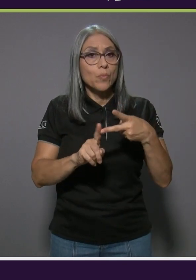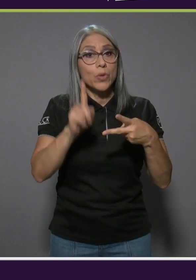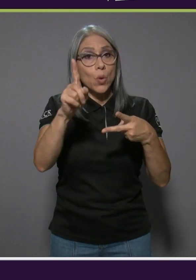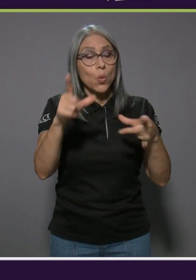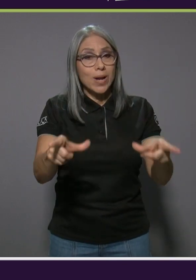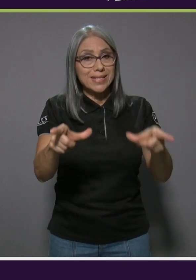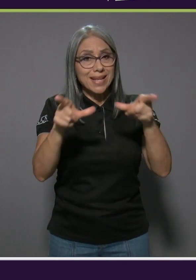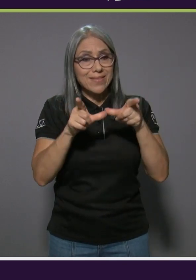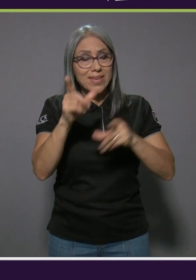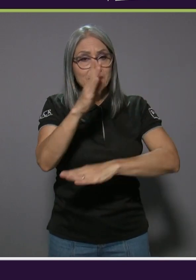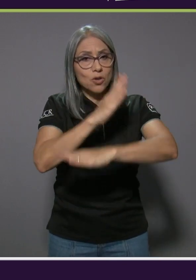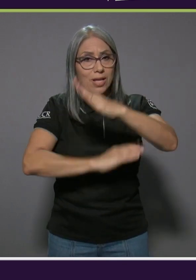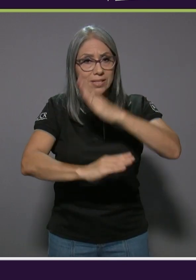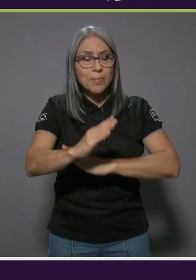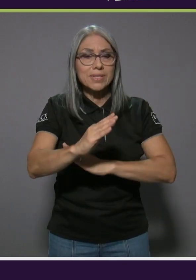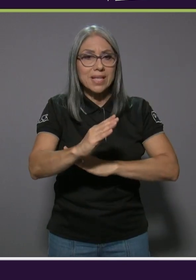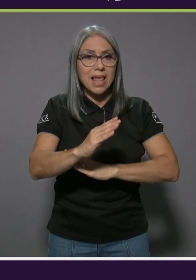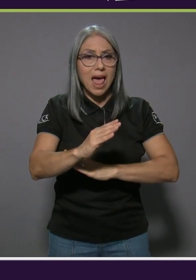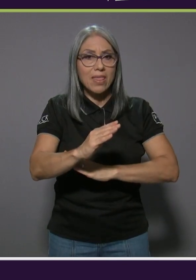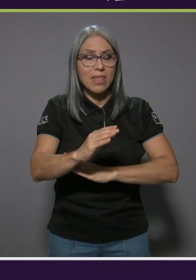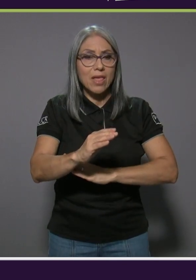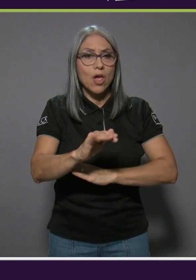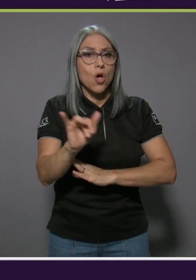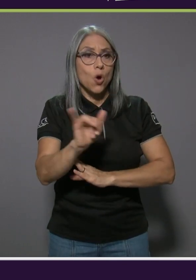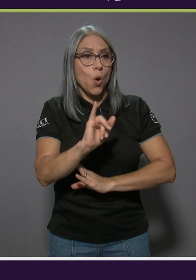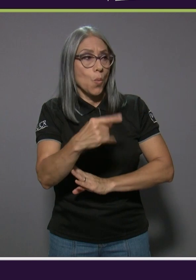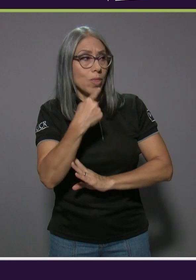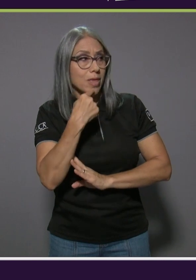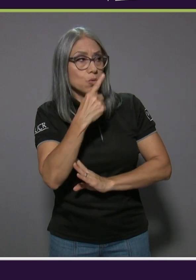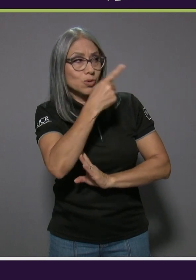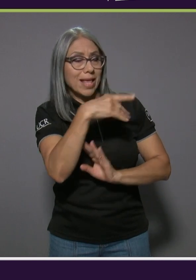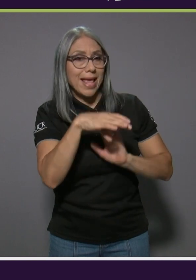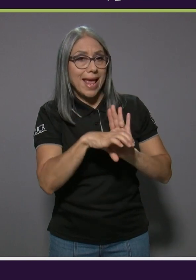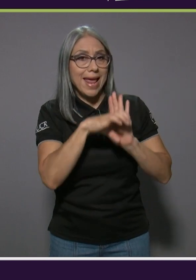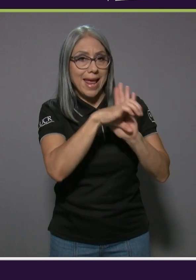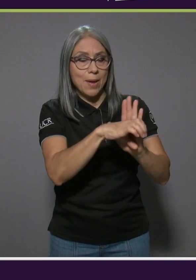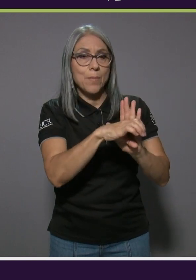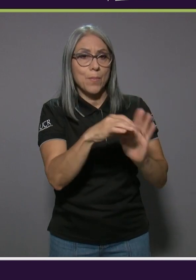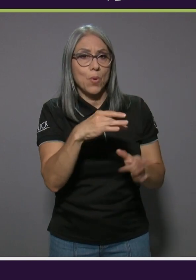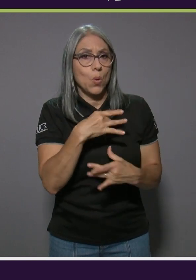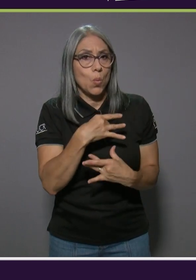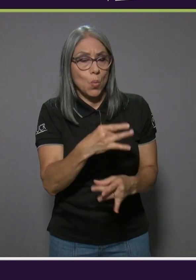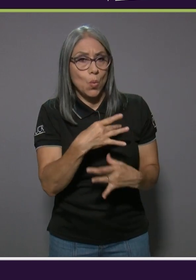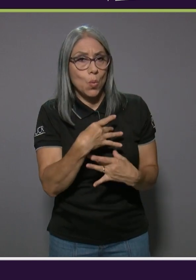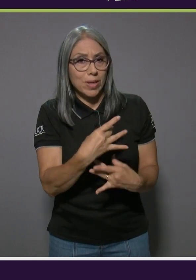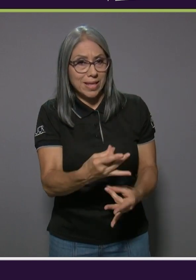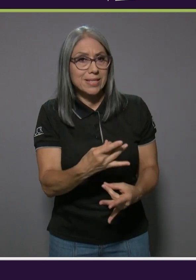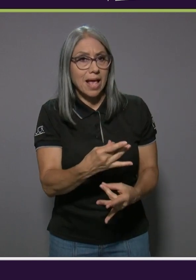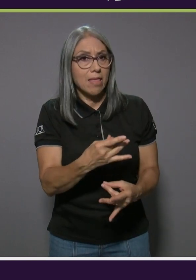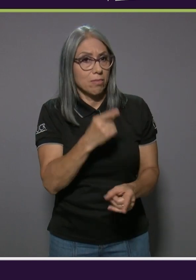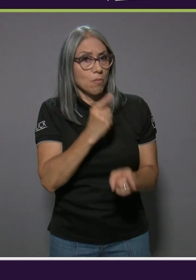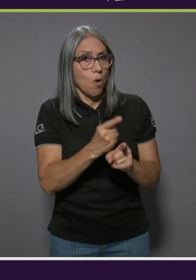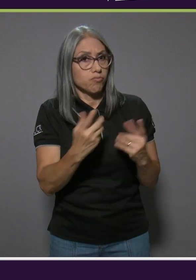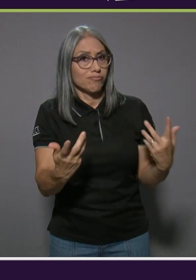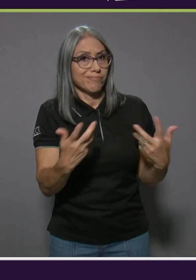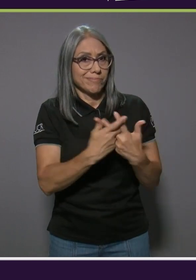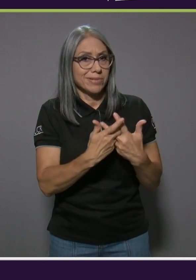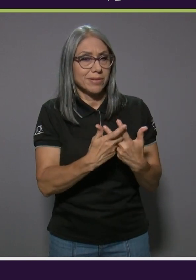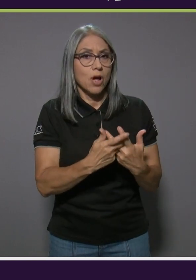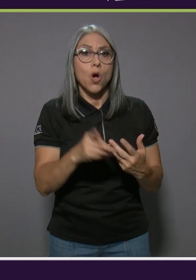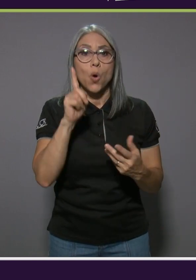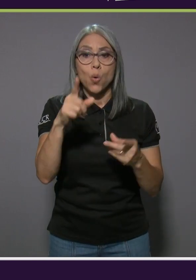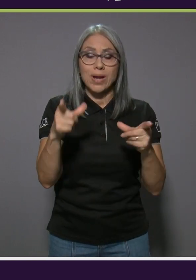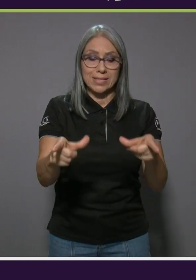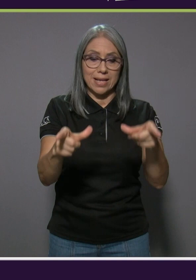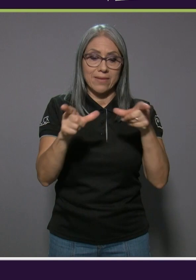la discapacidad, como acabas de poner este ejemplo que me parece interesantísimo y es muy, muy atinado, no necesariamente